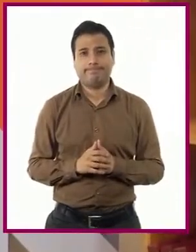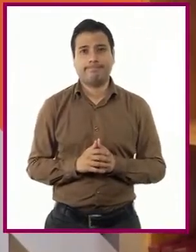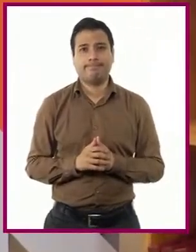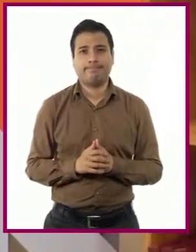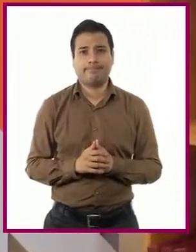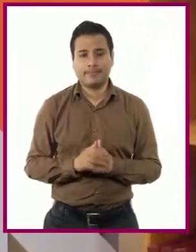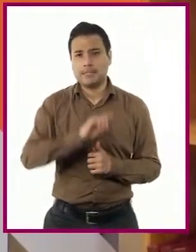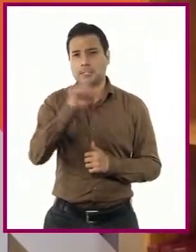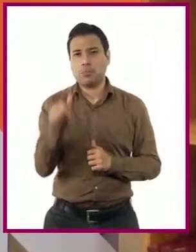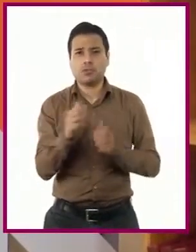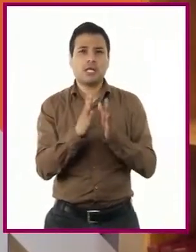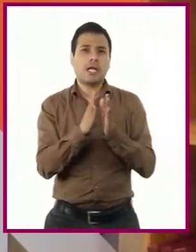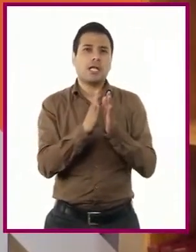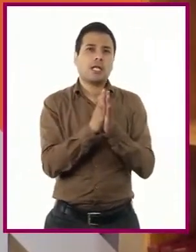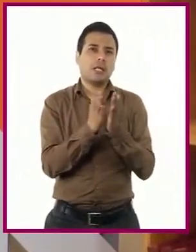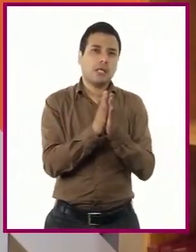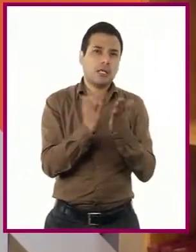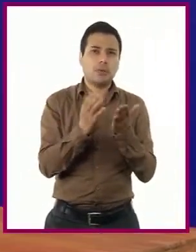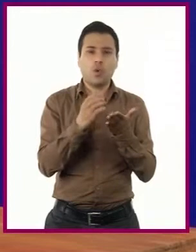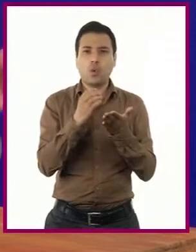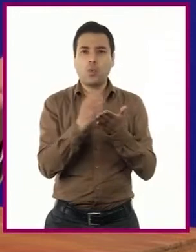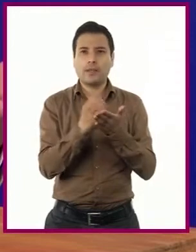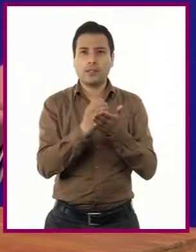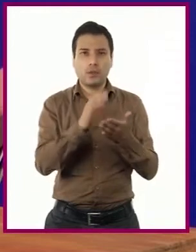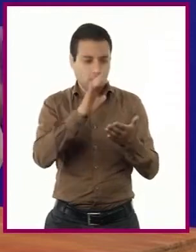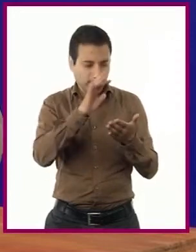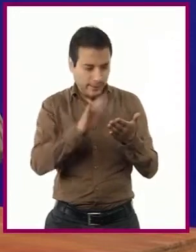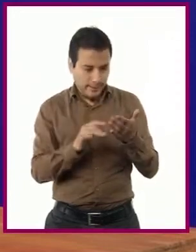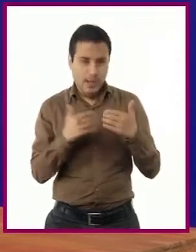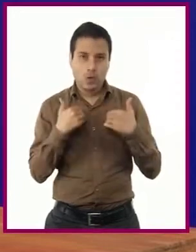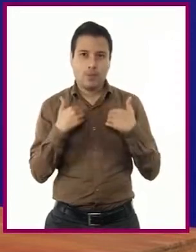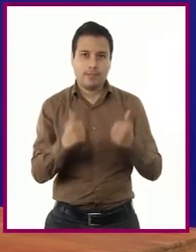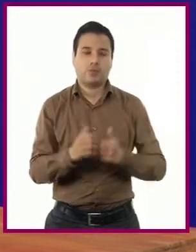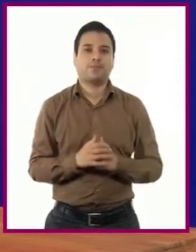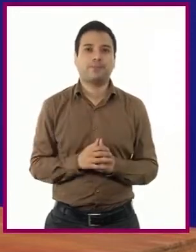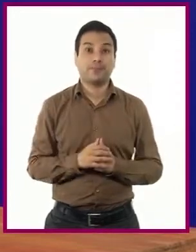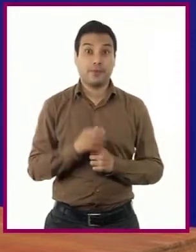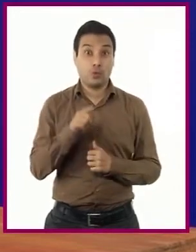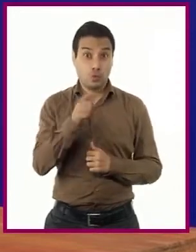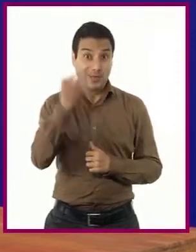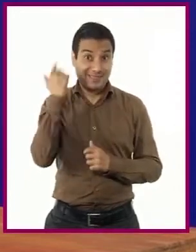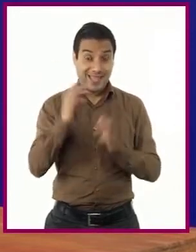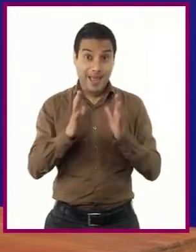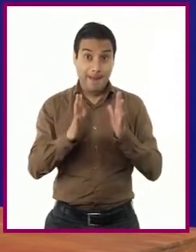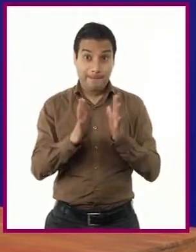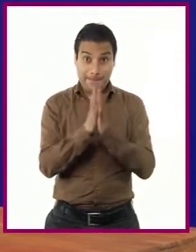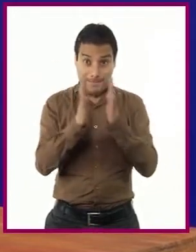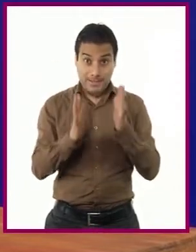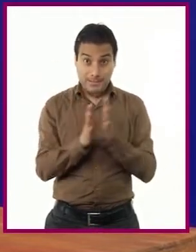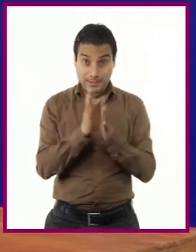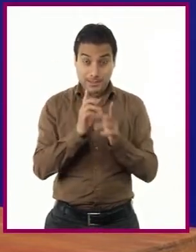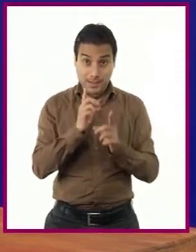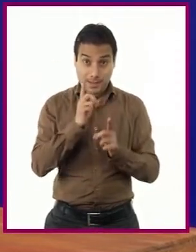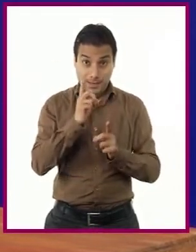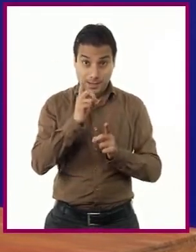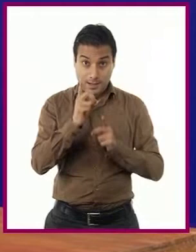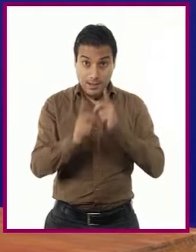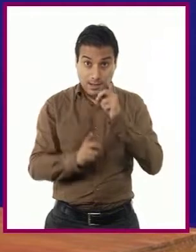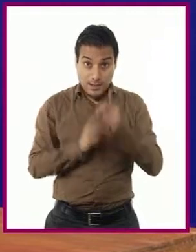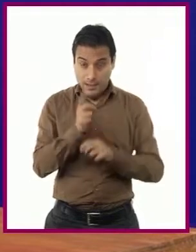libro de texto y revisar sus apuntes. ¿Alguna vez han participado en una actividad deportiva donde no había